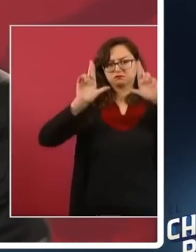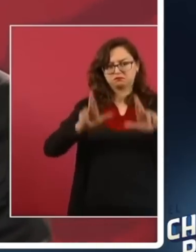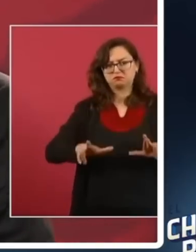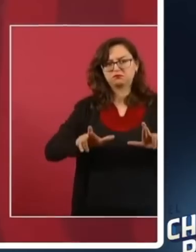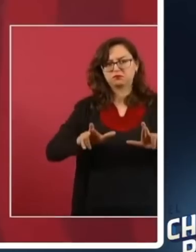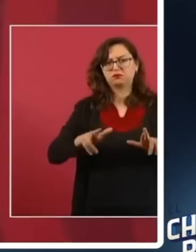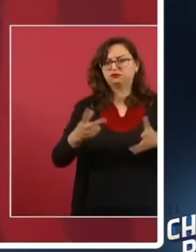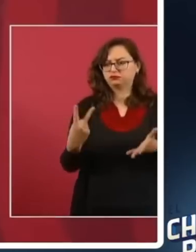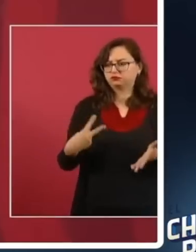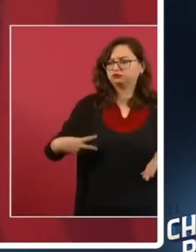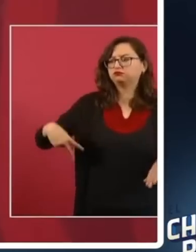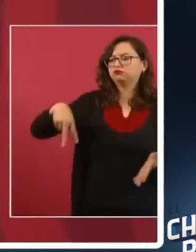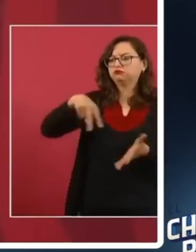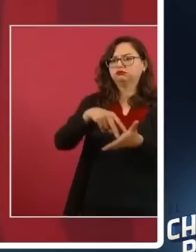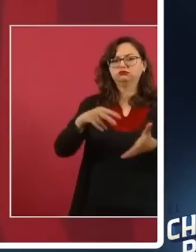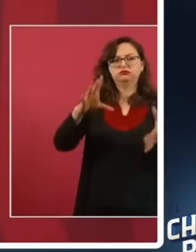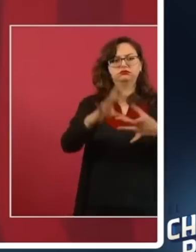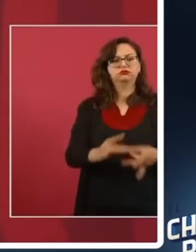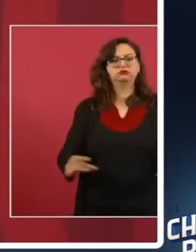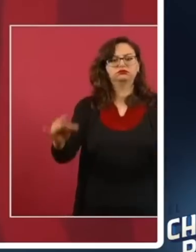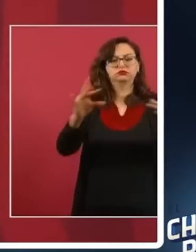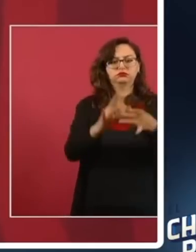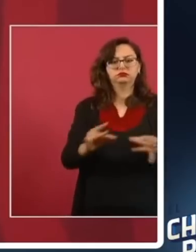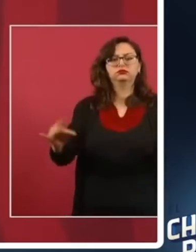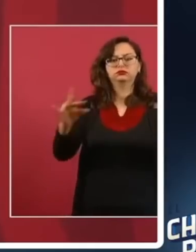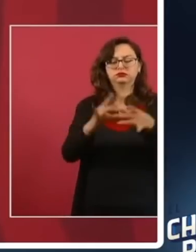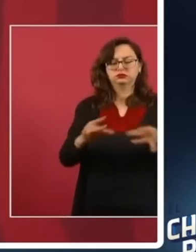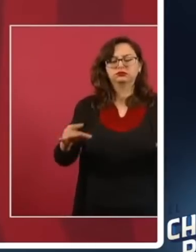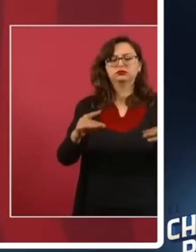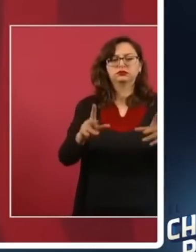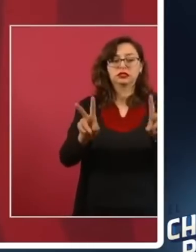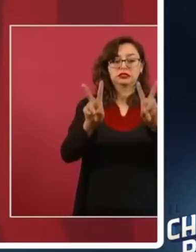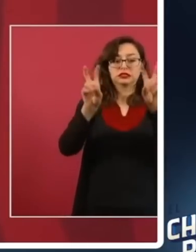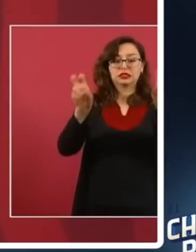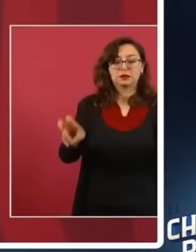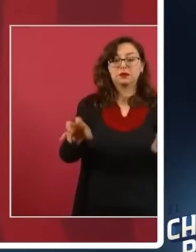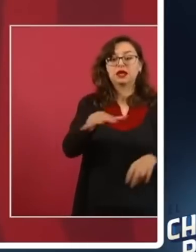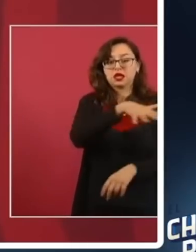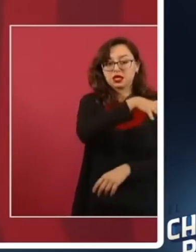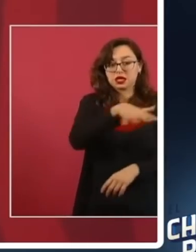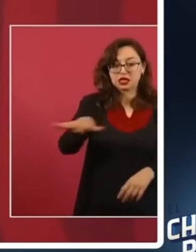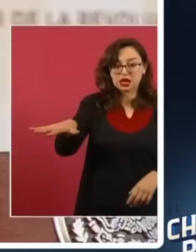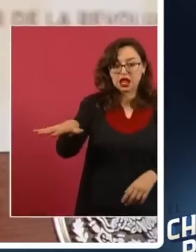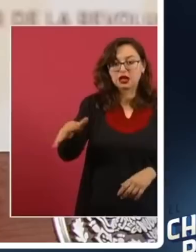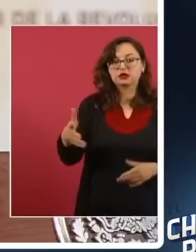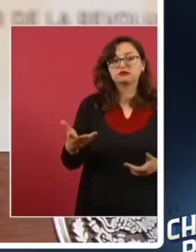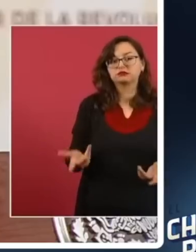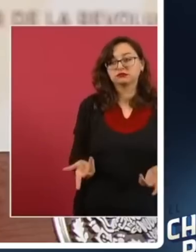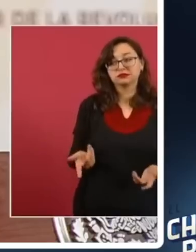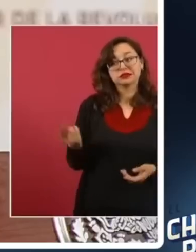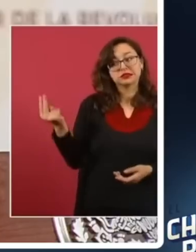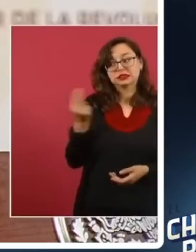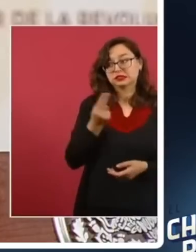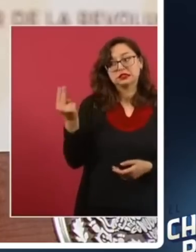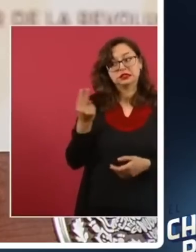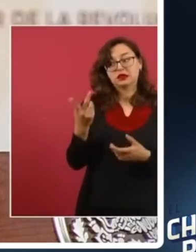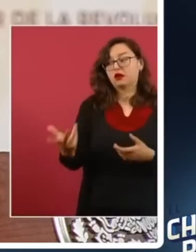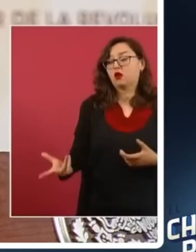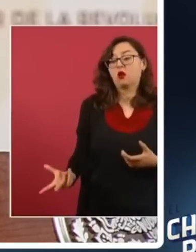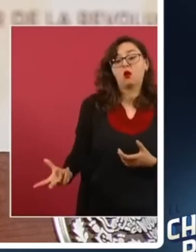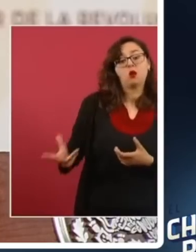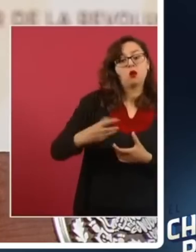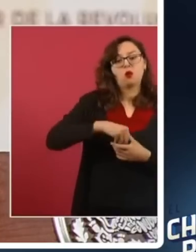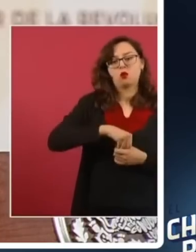tengo lo general d que no se excluía a nadie